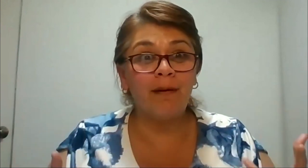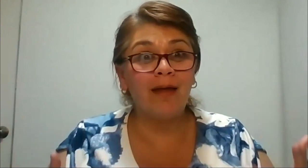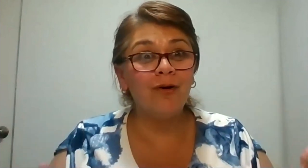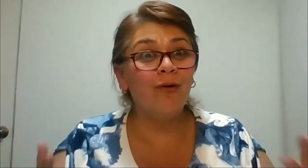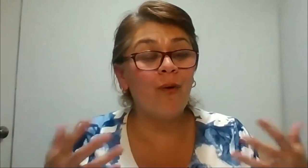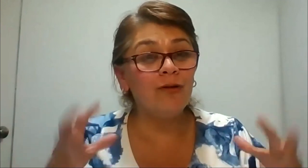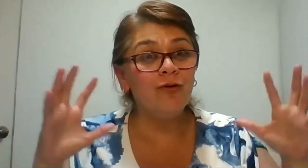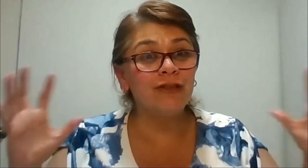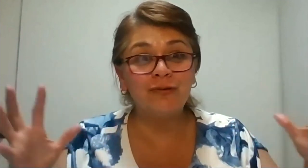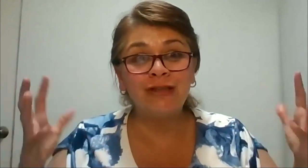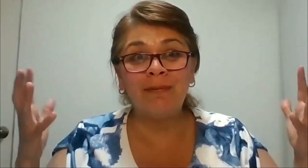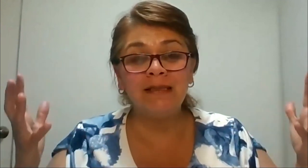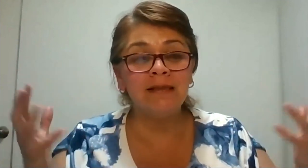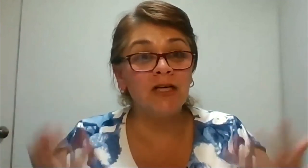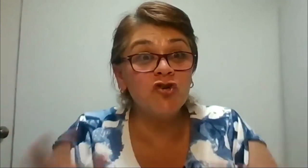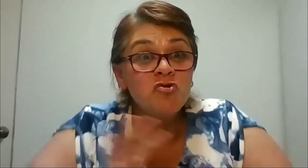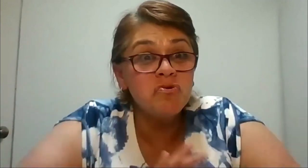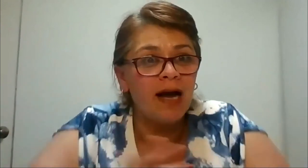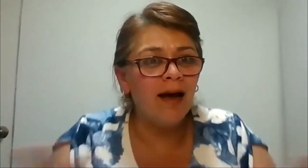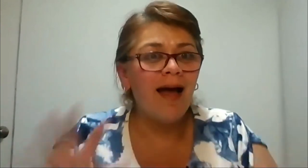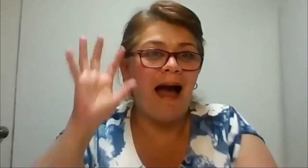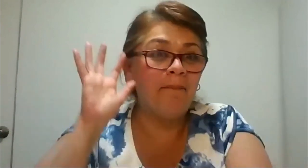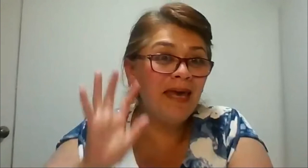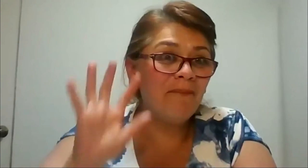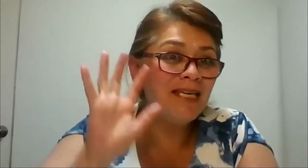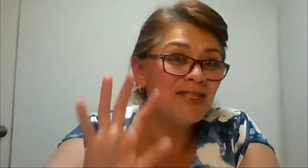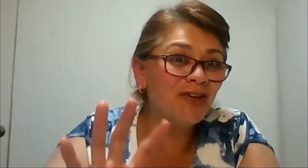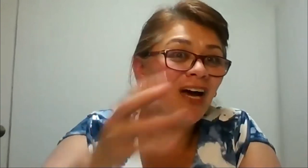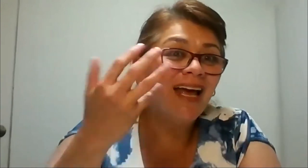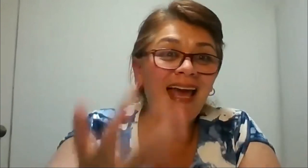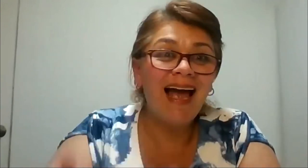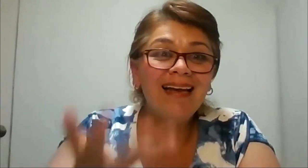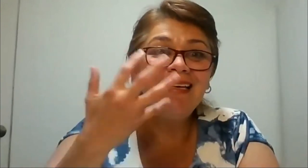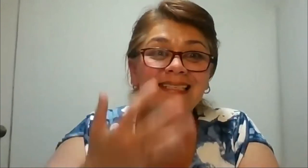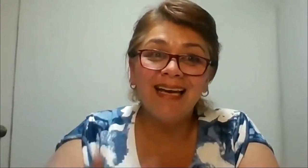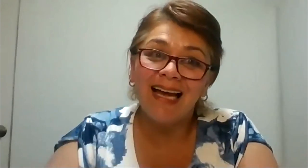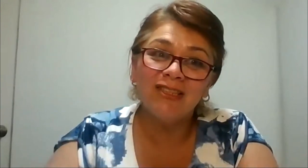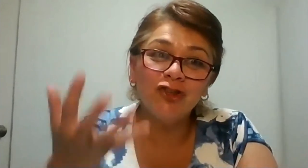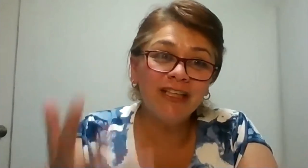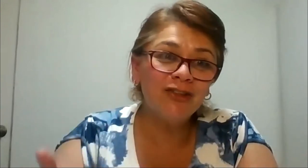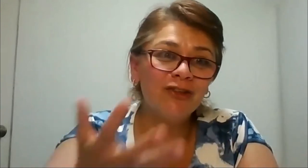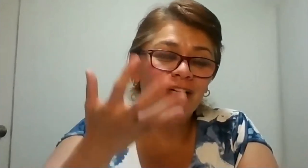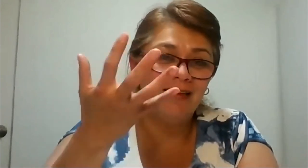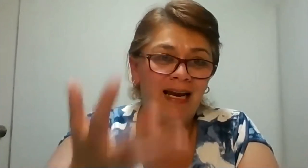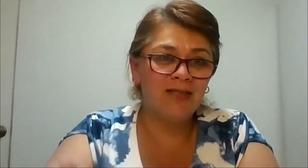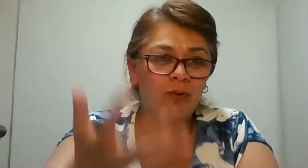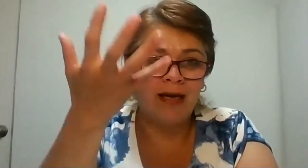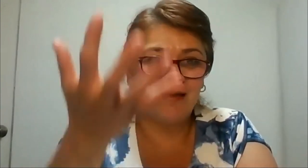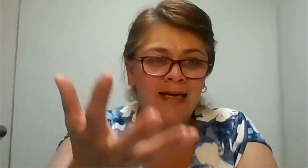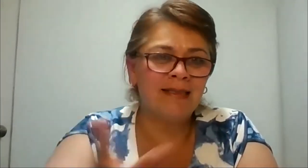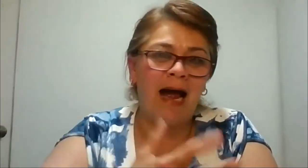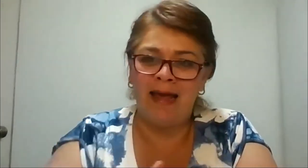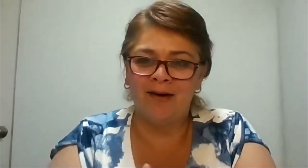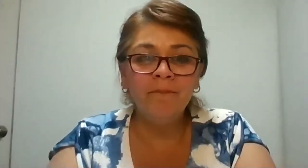al trabajador, lo cual tú los escuchabas y decían, yo nunca había visto que alguien hiciera esto dentro